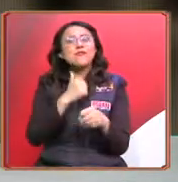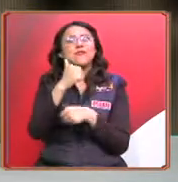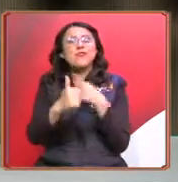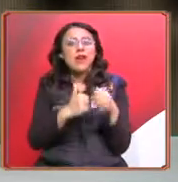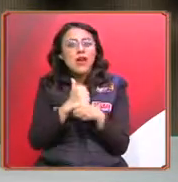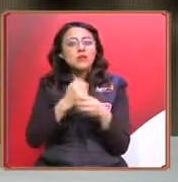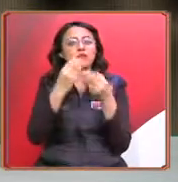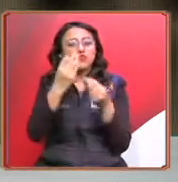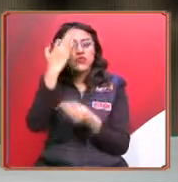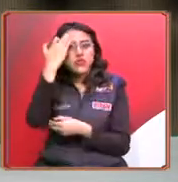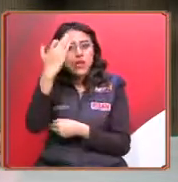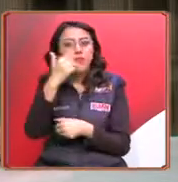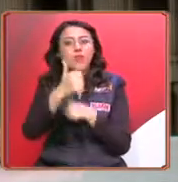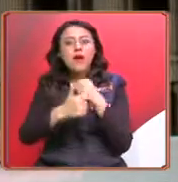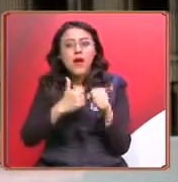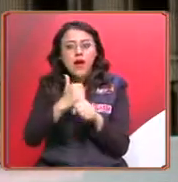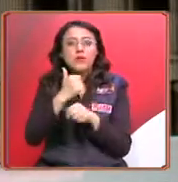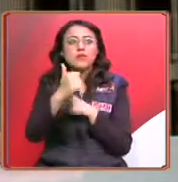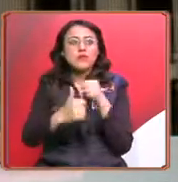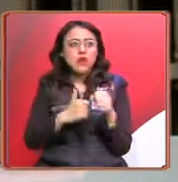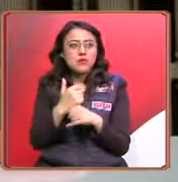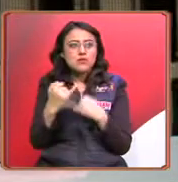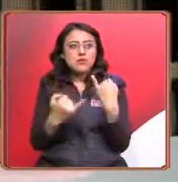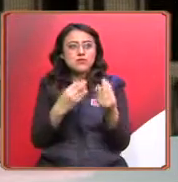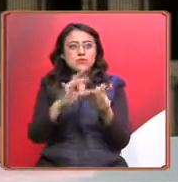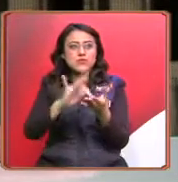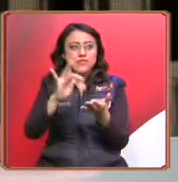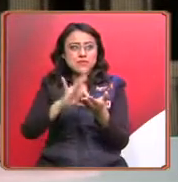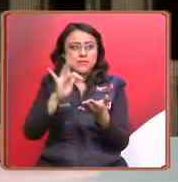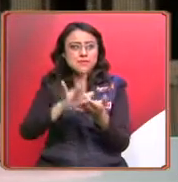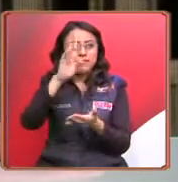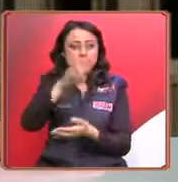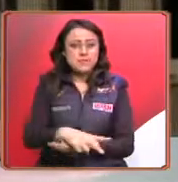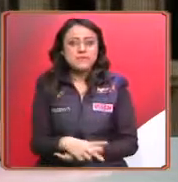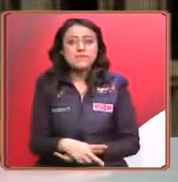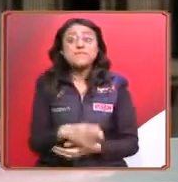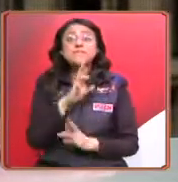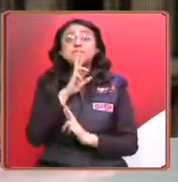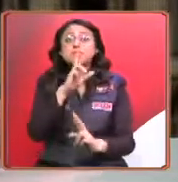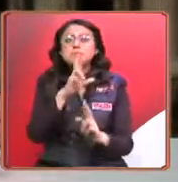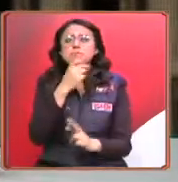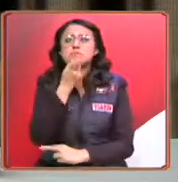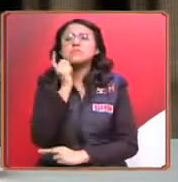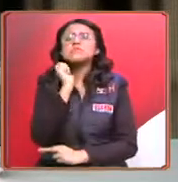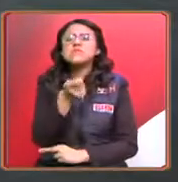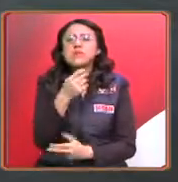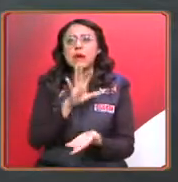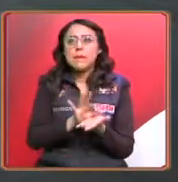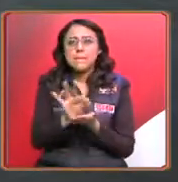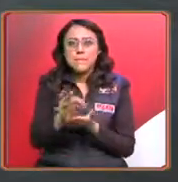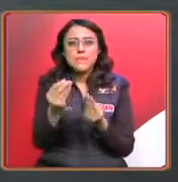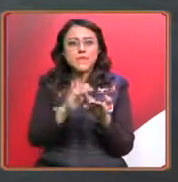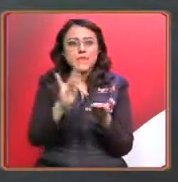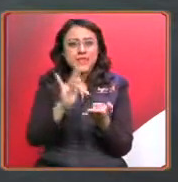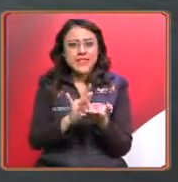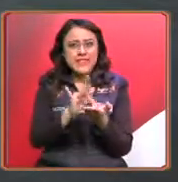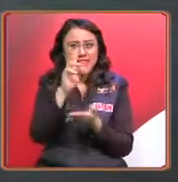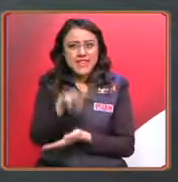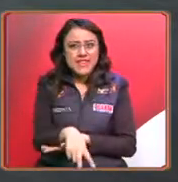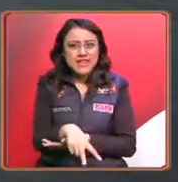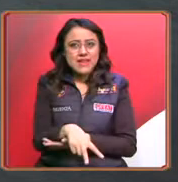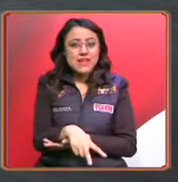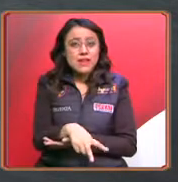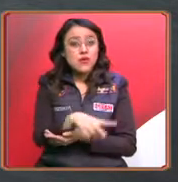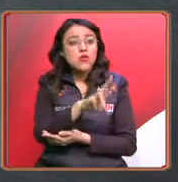hace muchos, muchos años está con nosotros aquí en El Juguetón. Mil gracias. Y contesto a la pregunta del Twitter. Gracias. Mira,